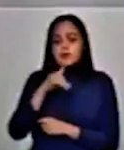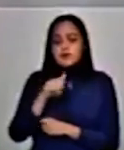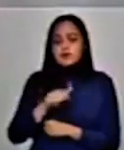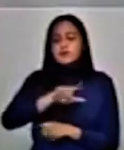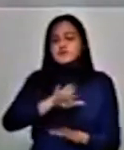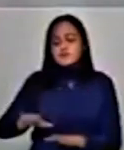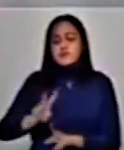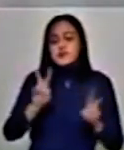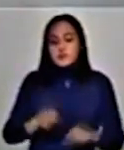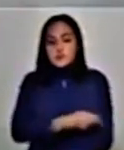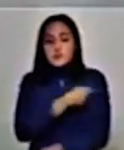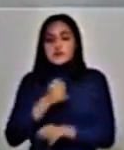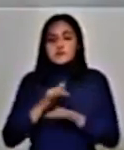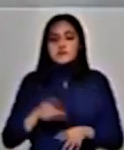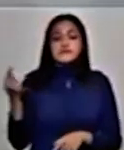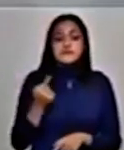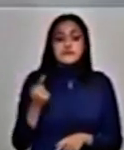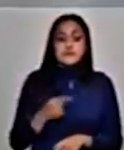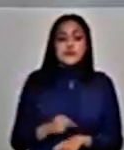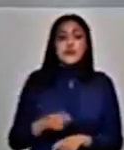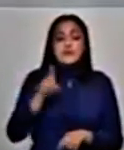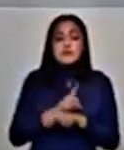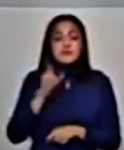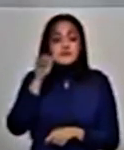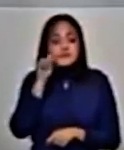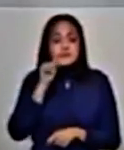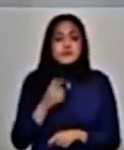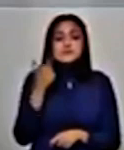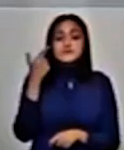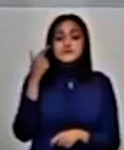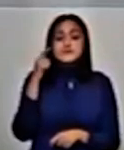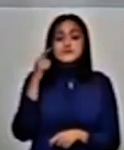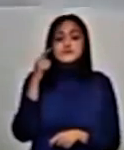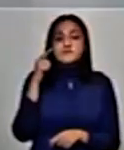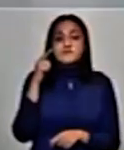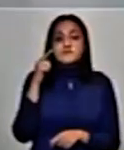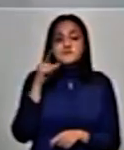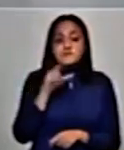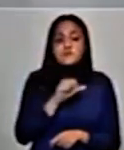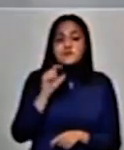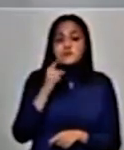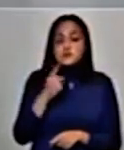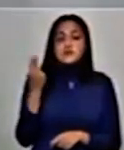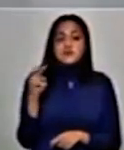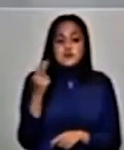tema vacunación, informar que a partir del día de mañana 17 al 21 de